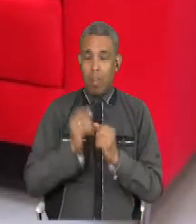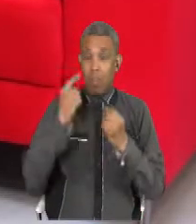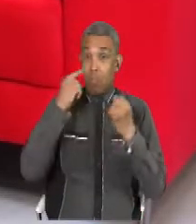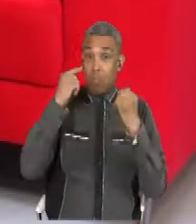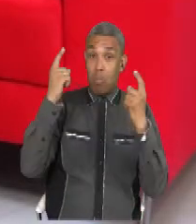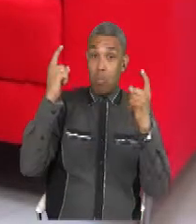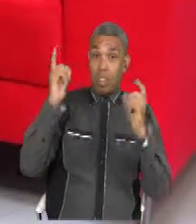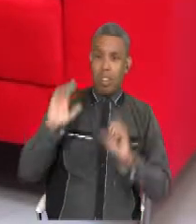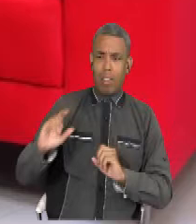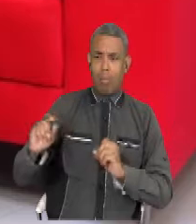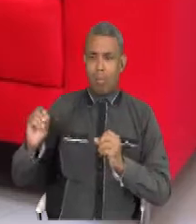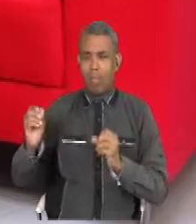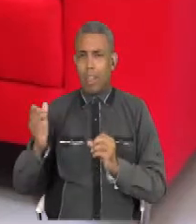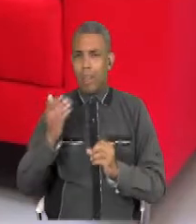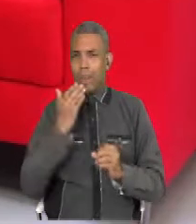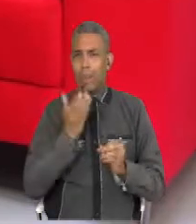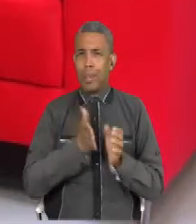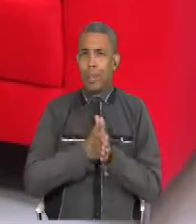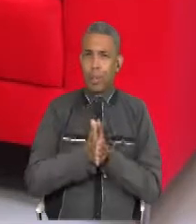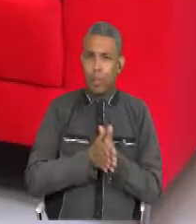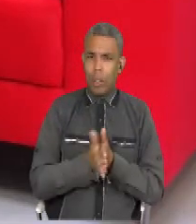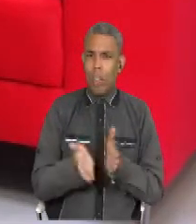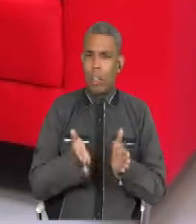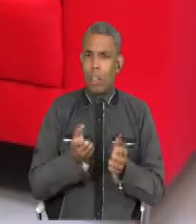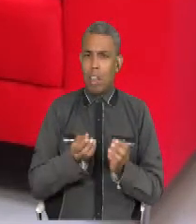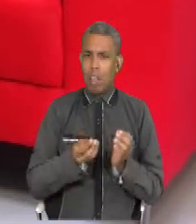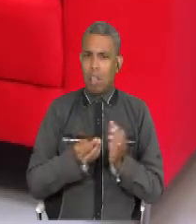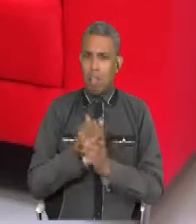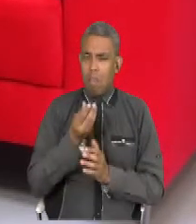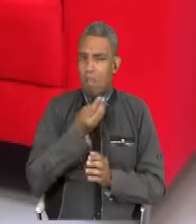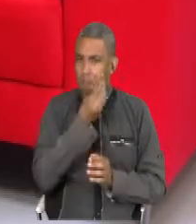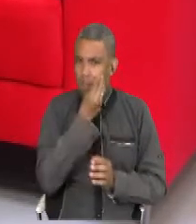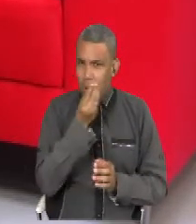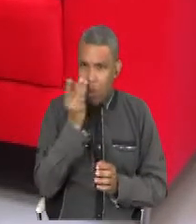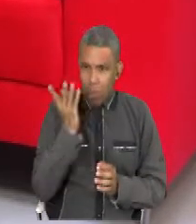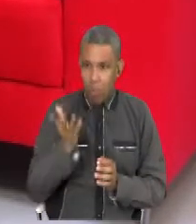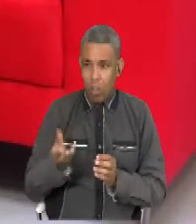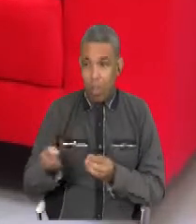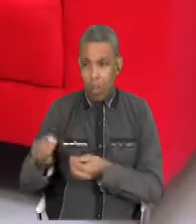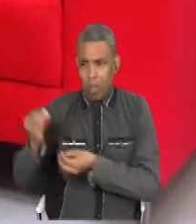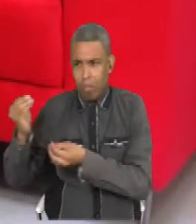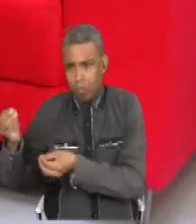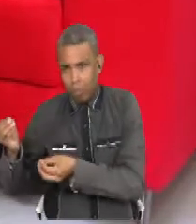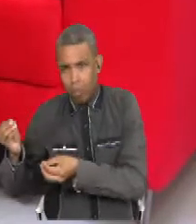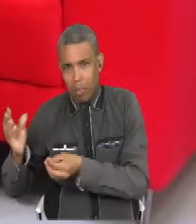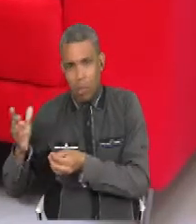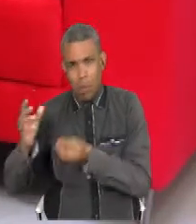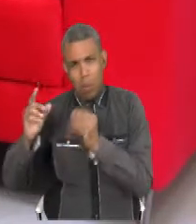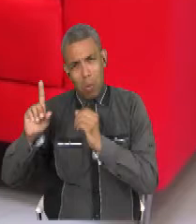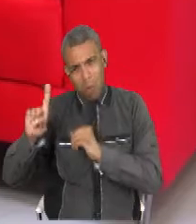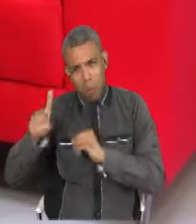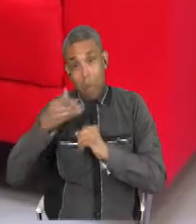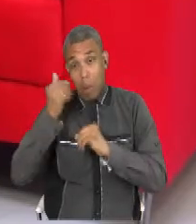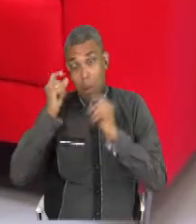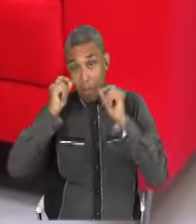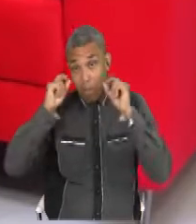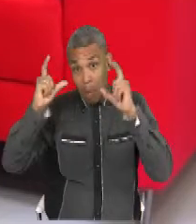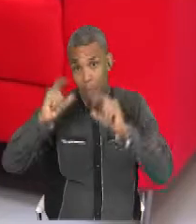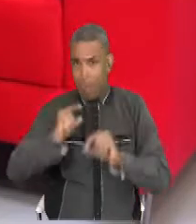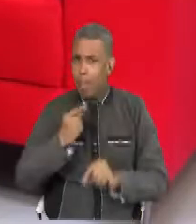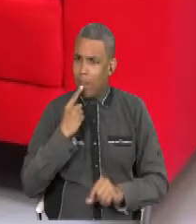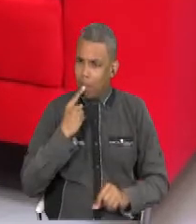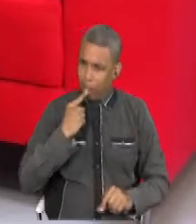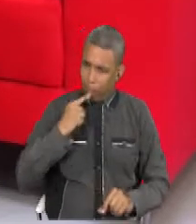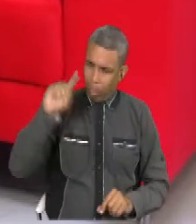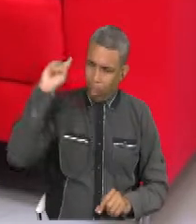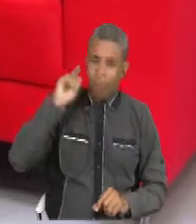sea el chocolatico, la flor, la ropita, no, o sea, ya es hora de sorprender a la pareja con cosas diferentes, cosas